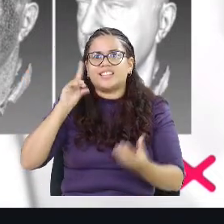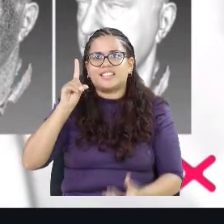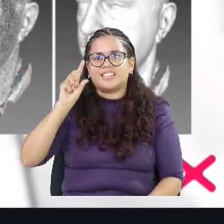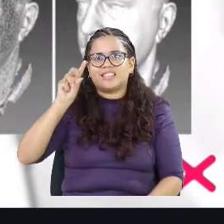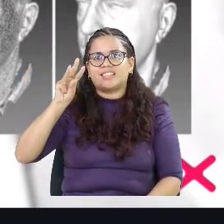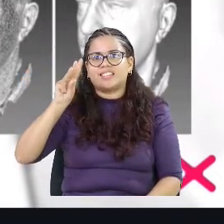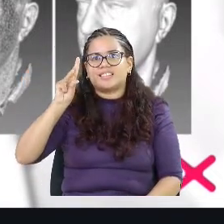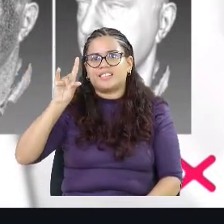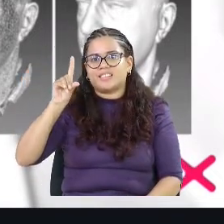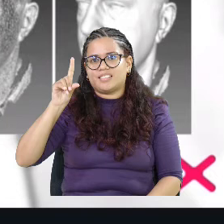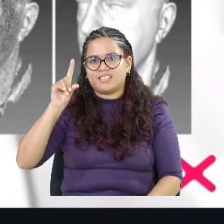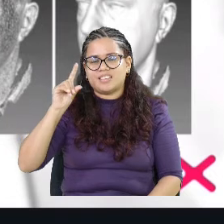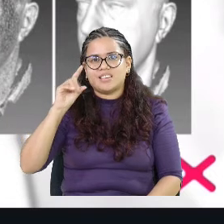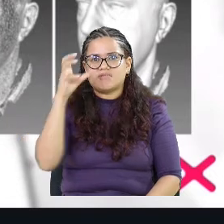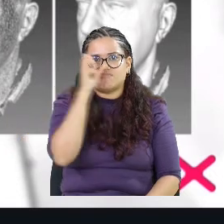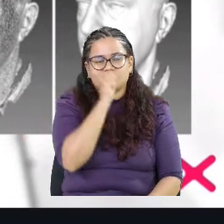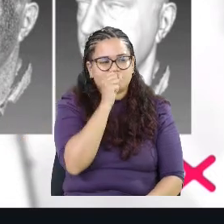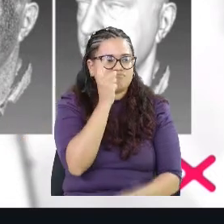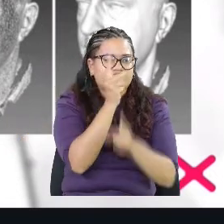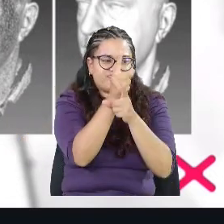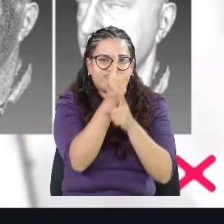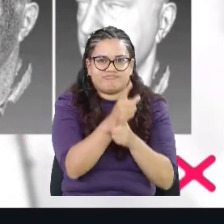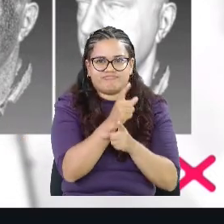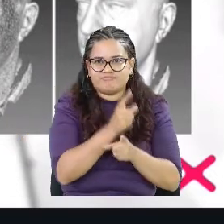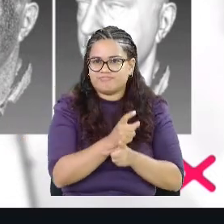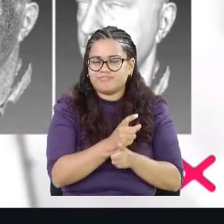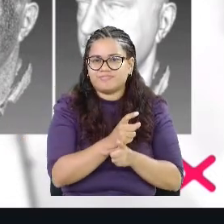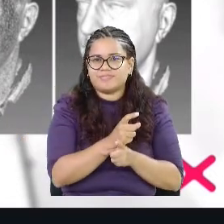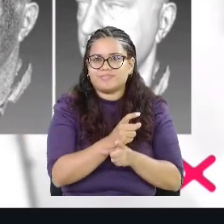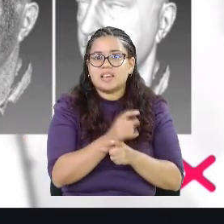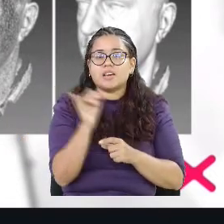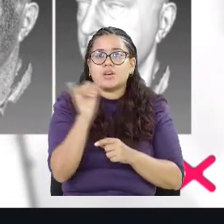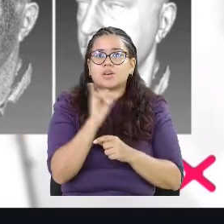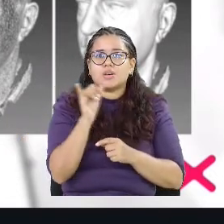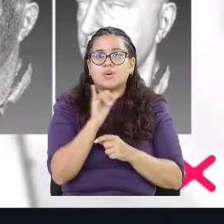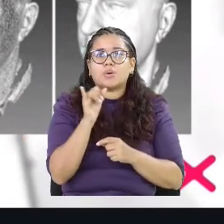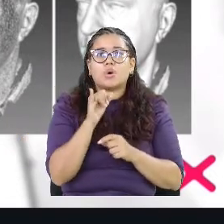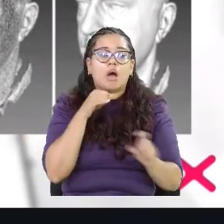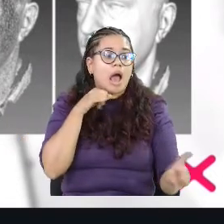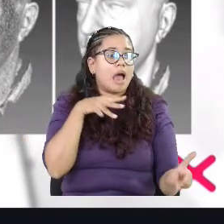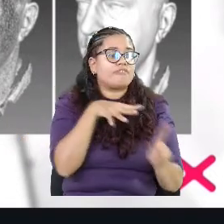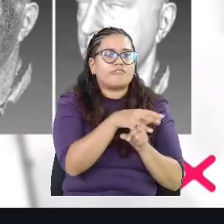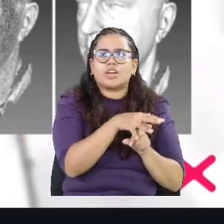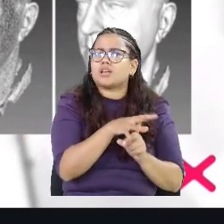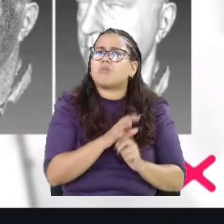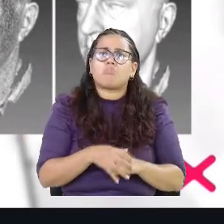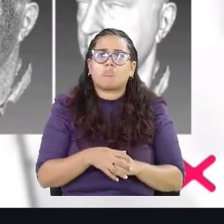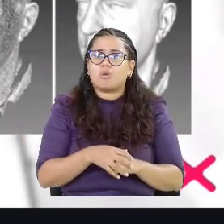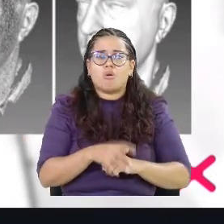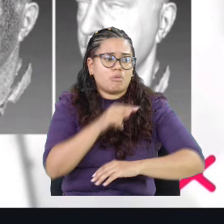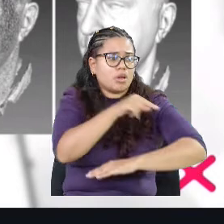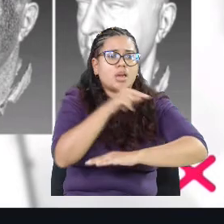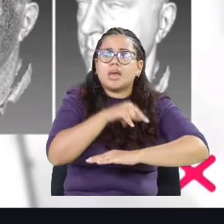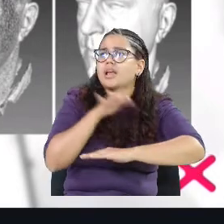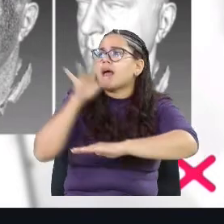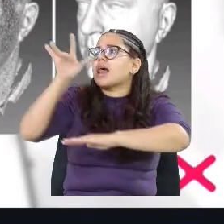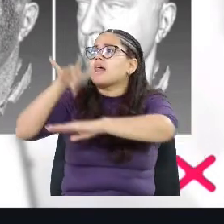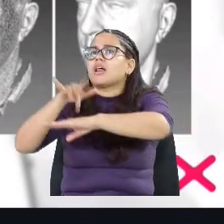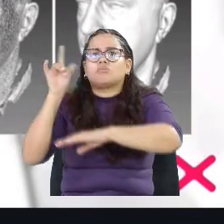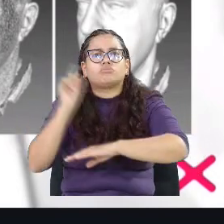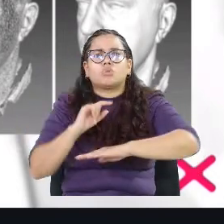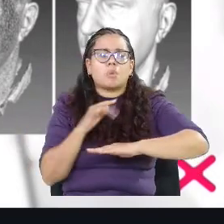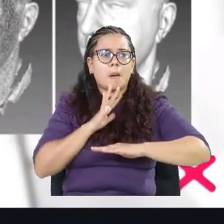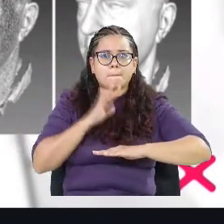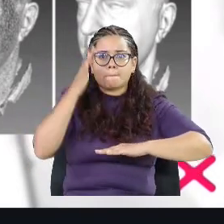3D es mucho más preciso, no es intrusivo porque la persona nunca va a tocar nada.